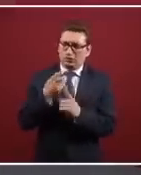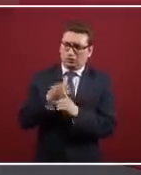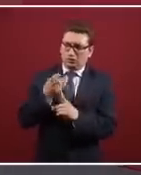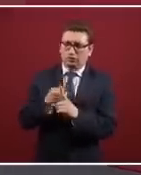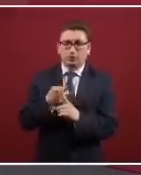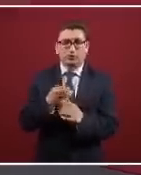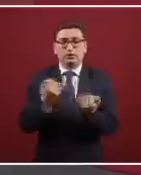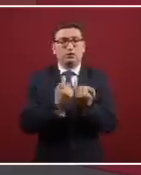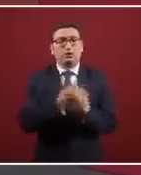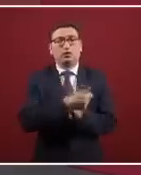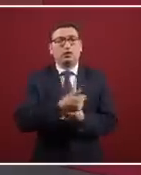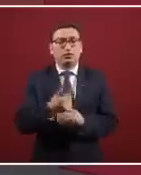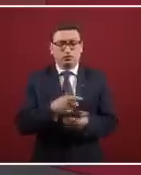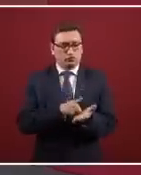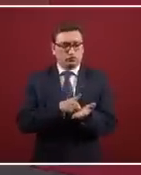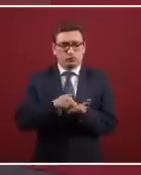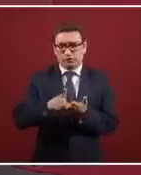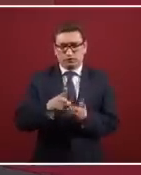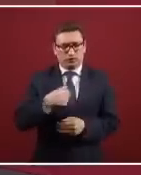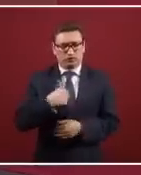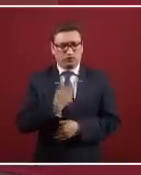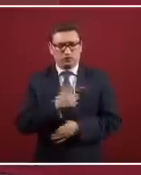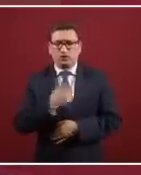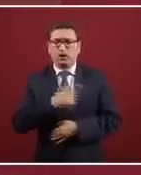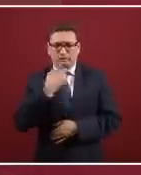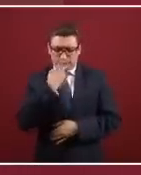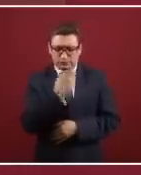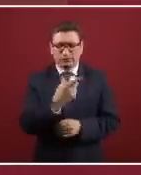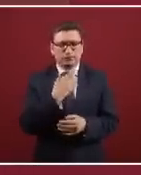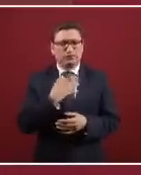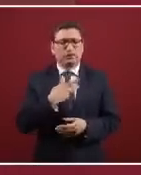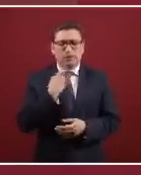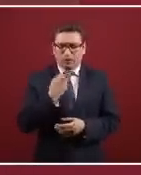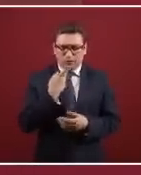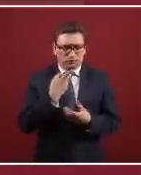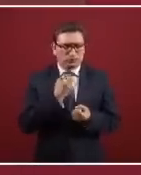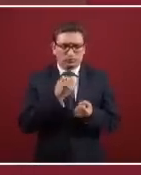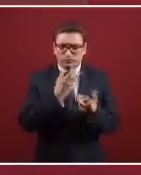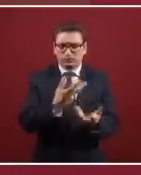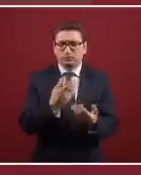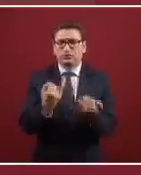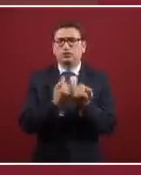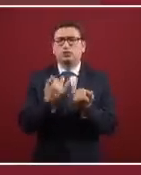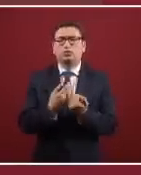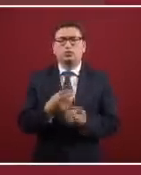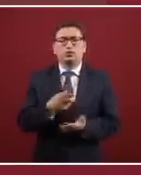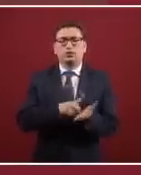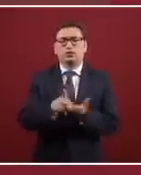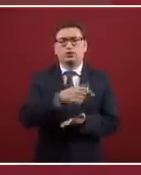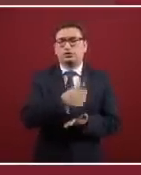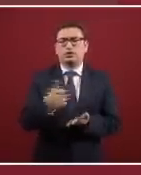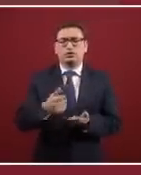a disentir, garantizar el derecho de manifestación.